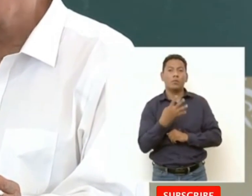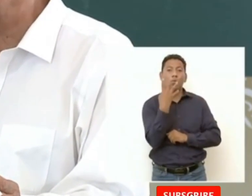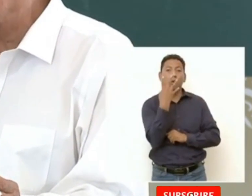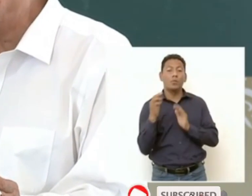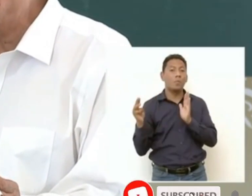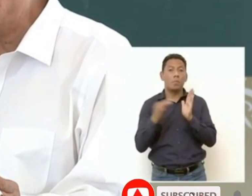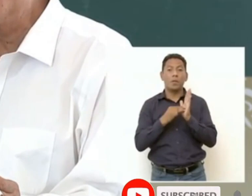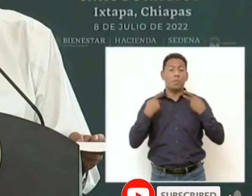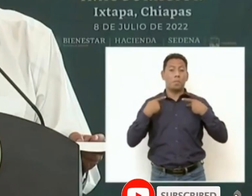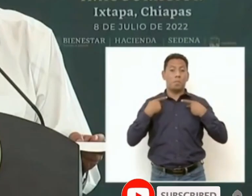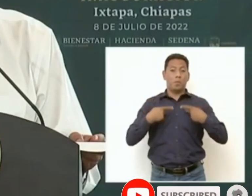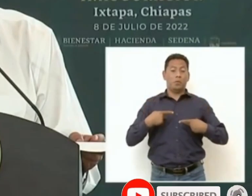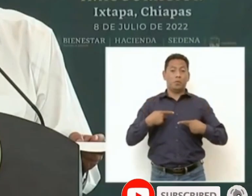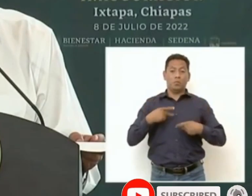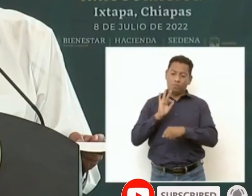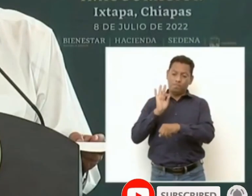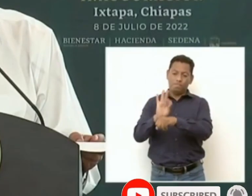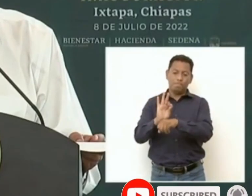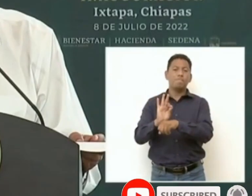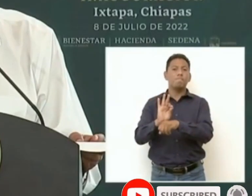1.744.000 beneficiarios.